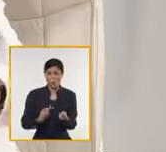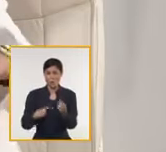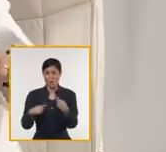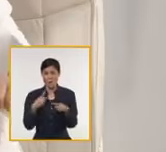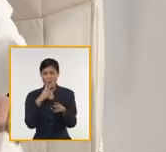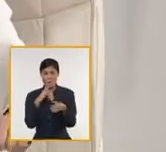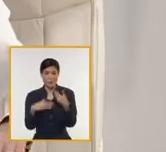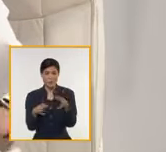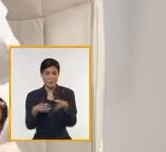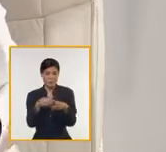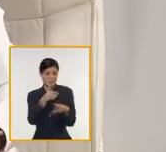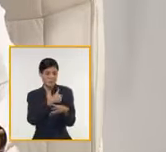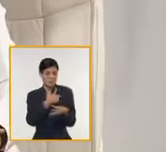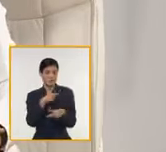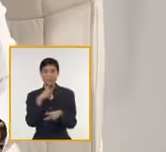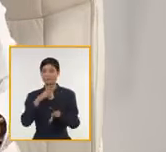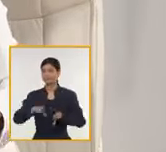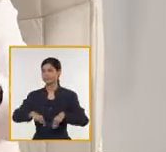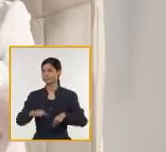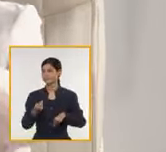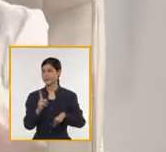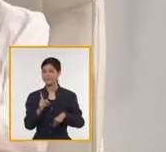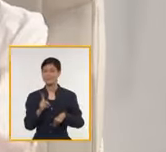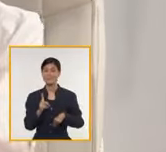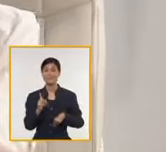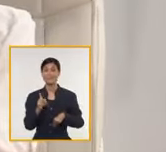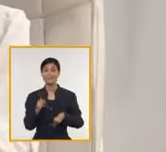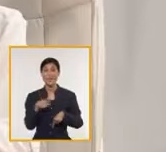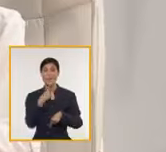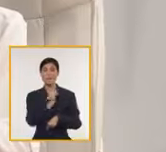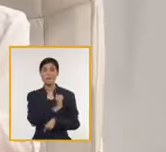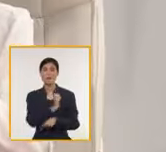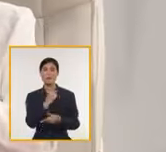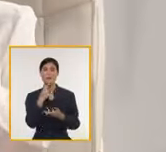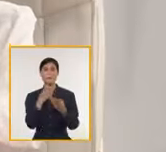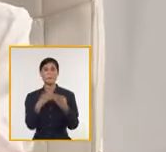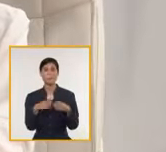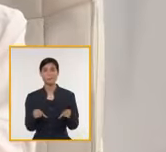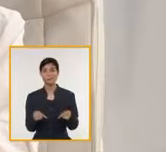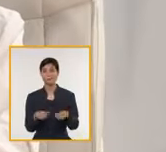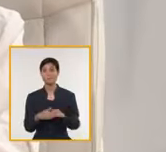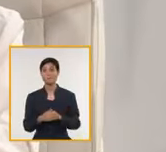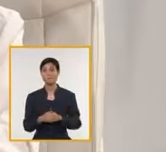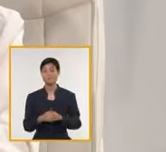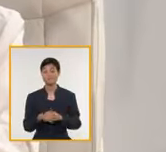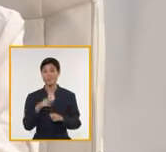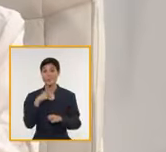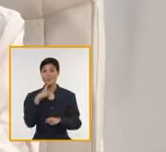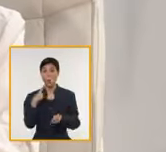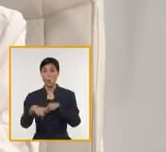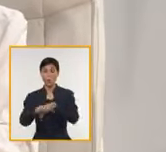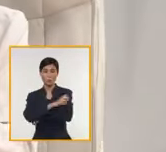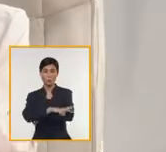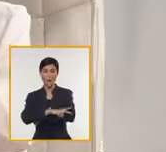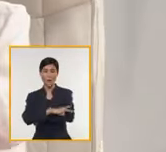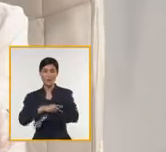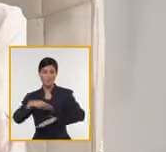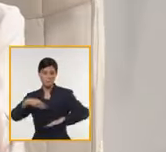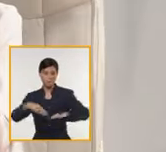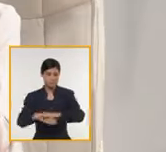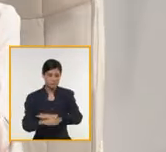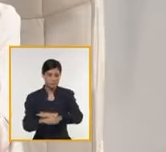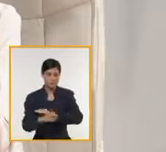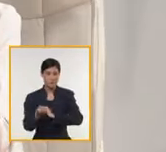rechazo de la población venezolana a una intervención militar extranjera en el país, bajo